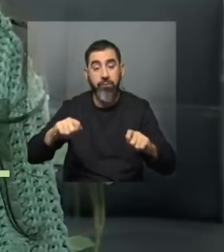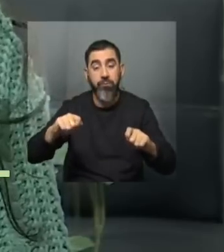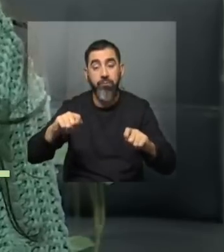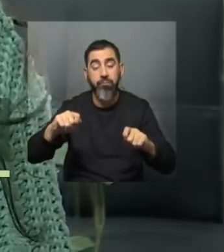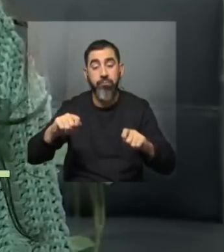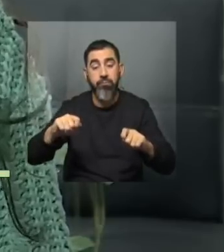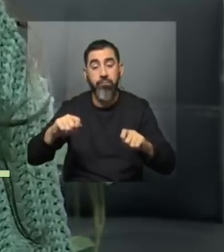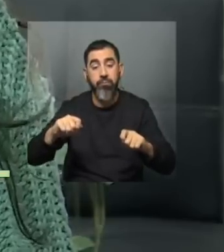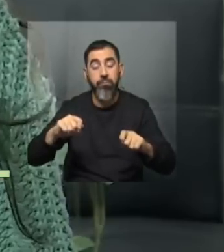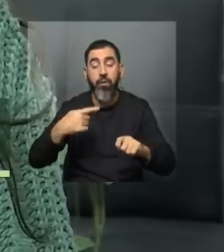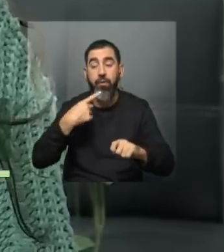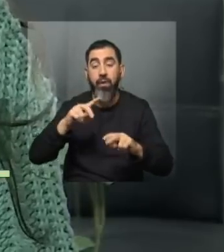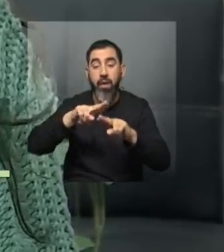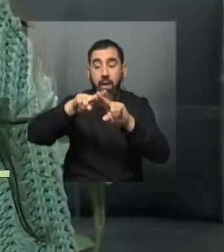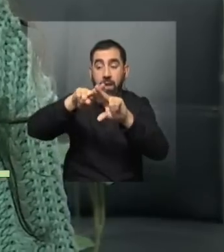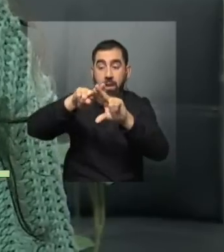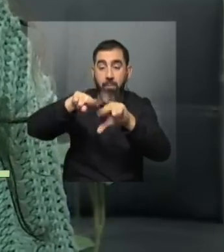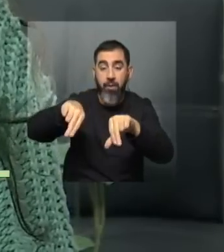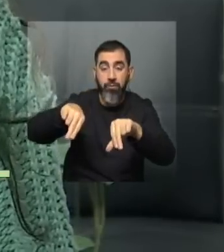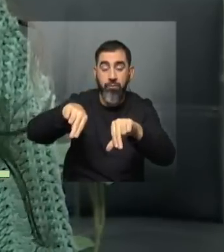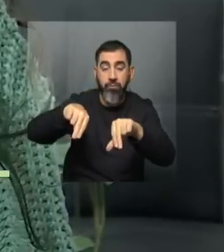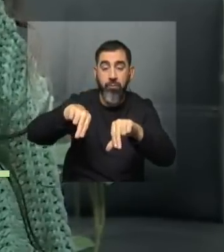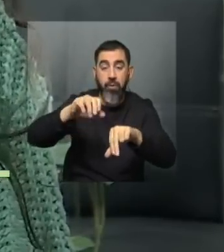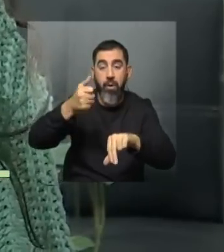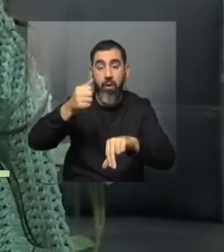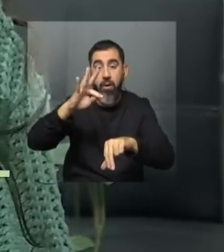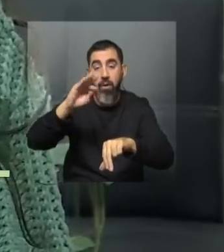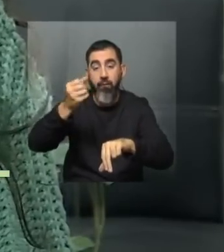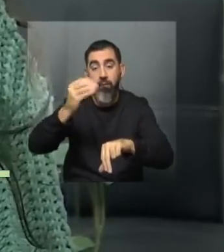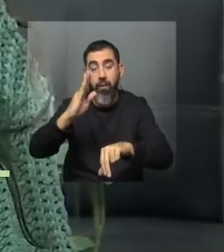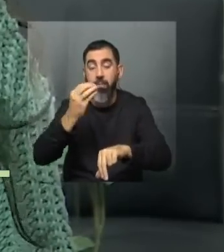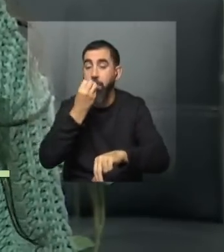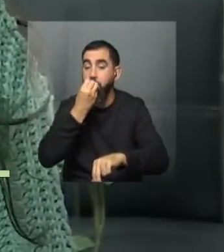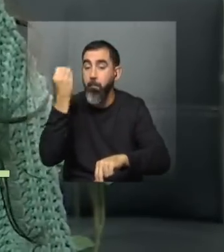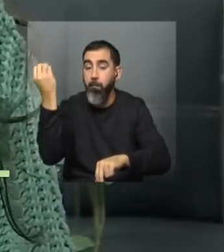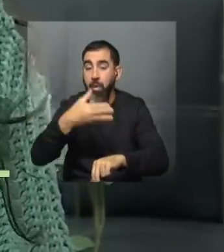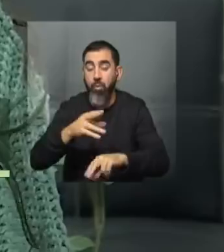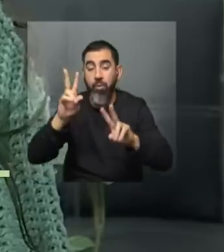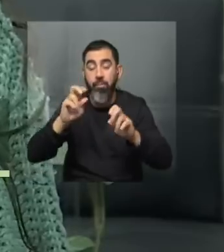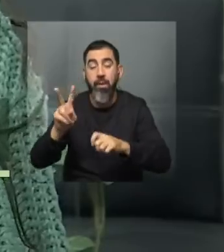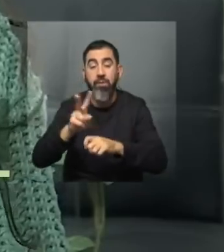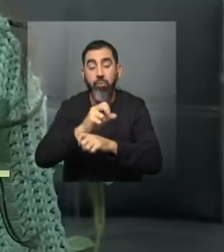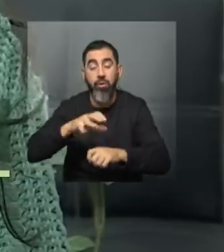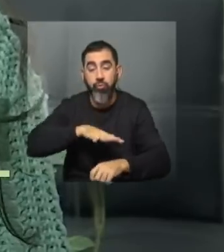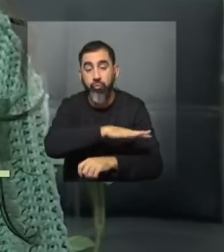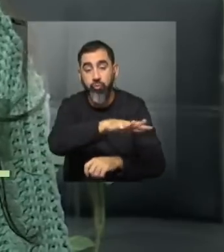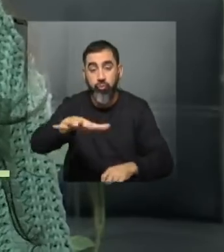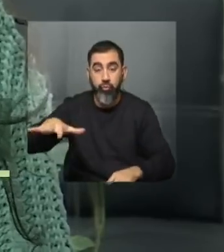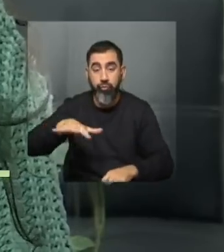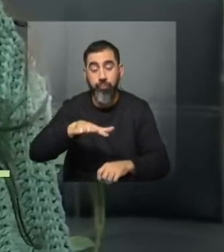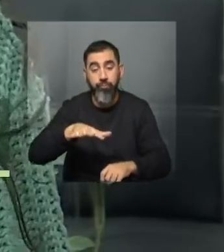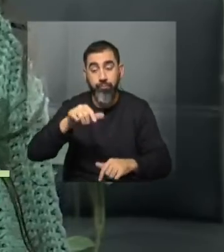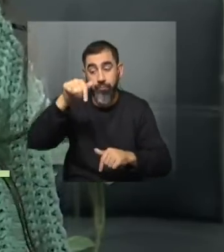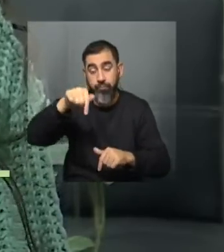que su eliminación era lo más viable para la seguridad social,